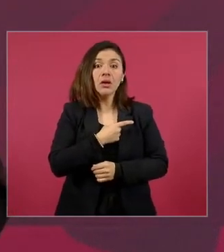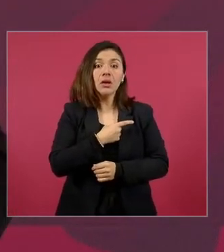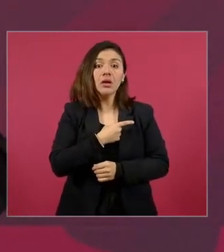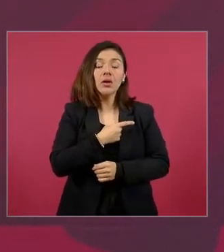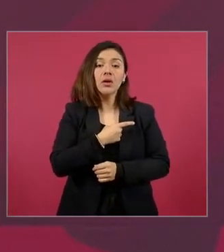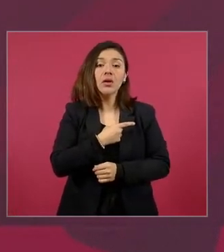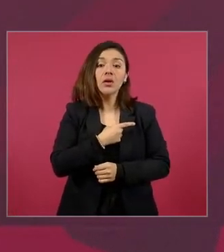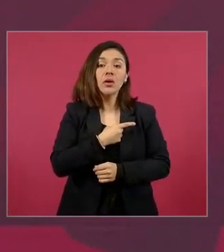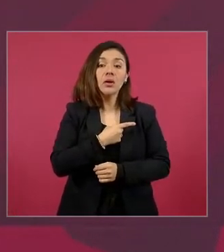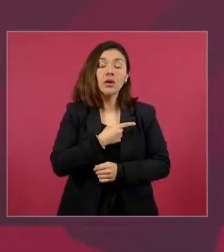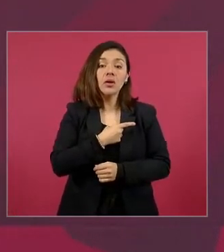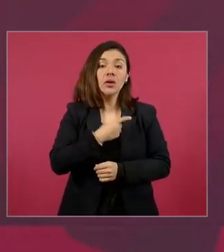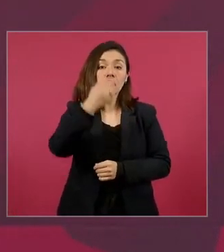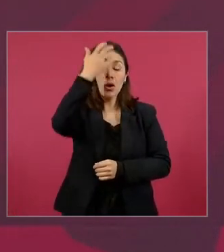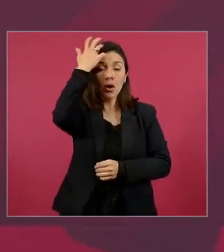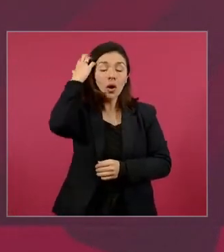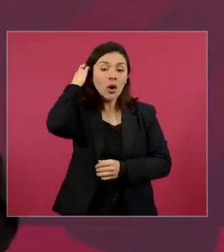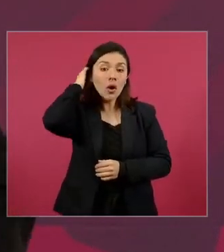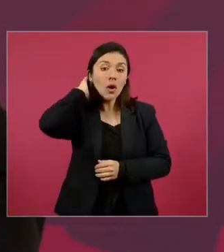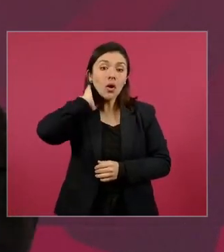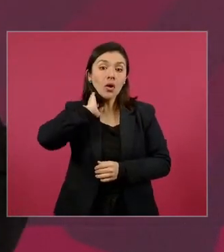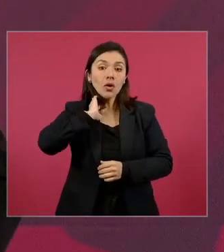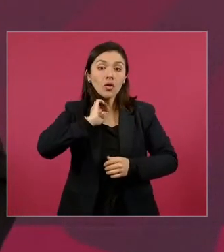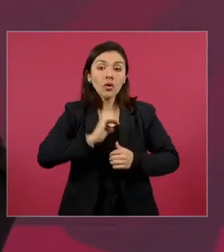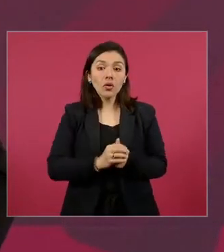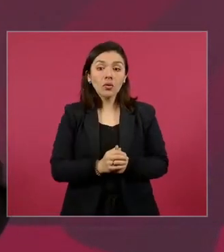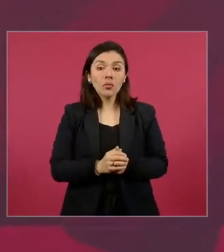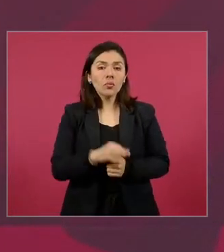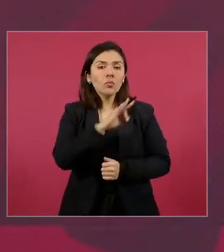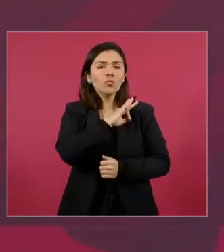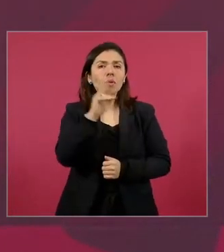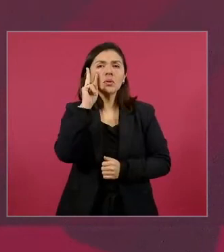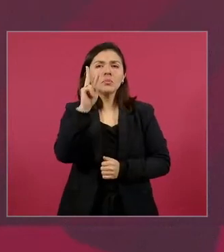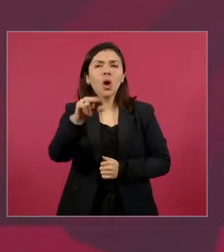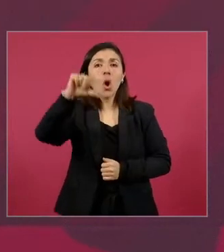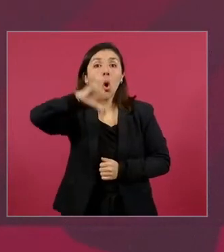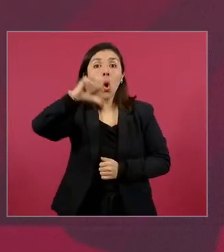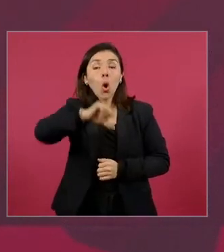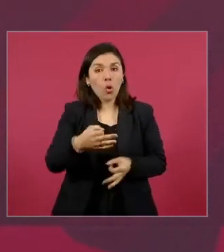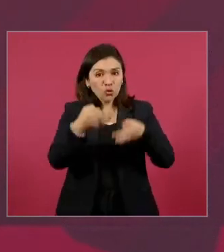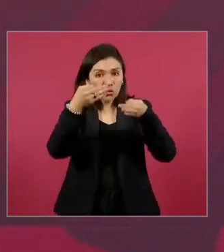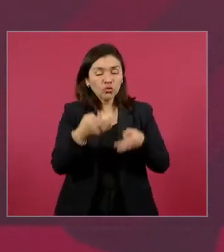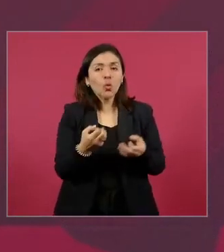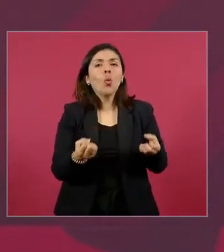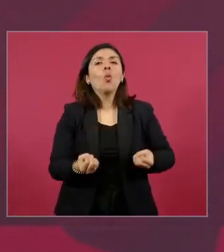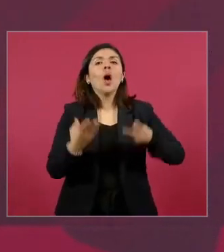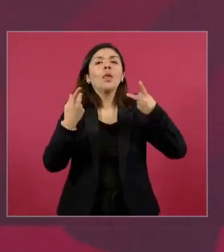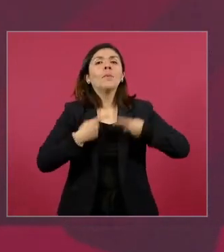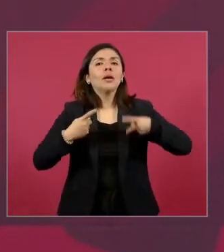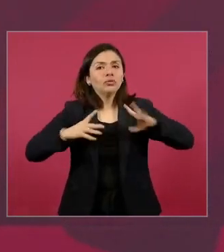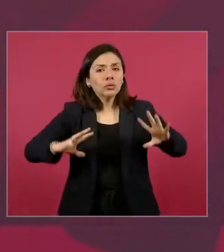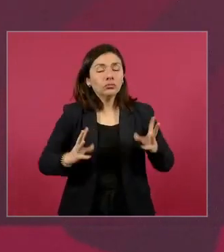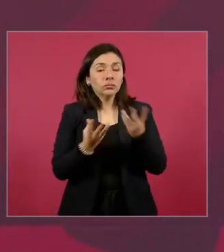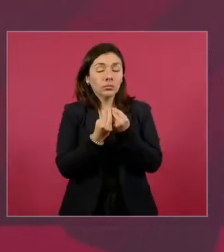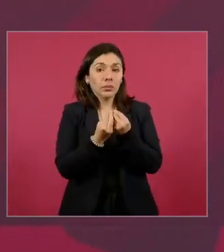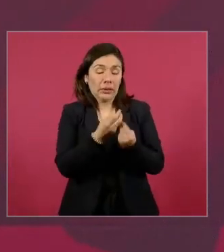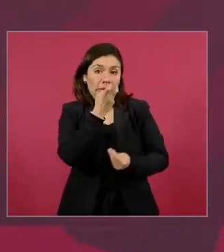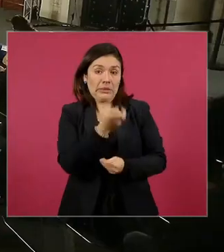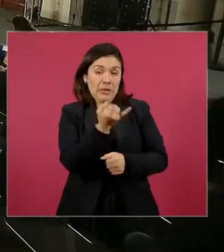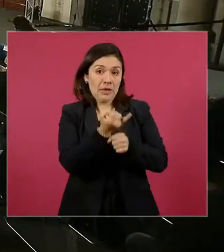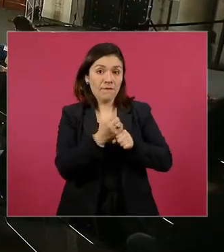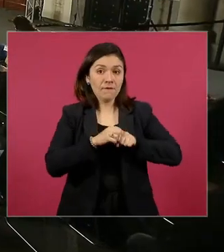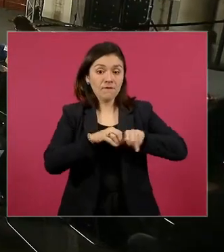sí, el informe de hoy, que a ver si nos los dan a conocer, el informe,